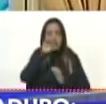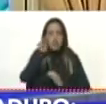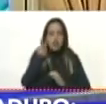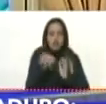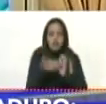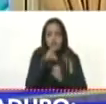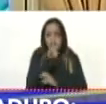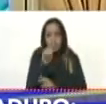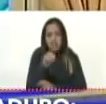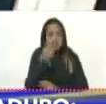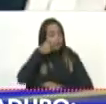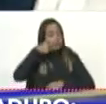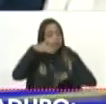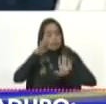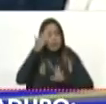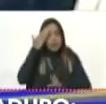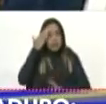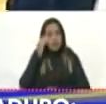¿Ah?